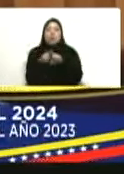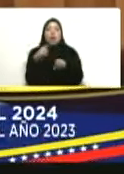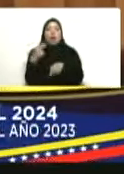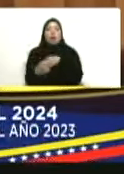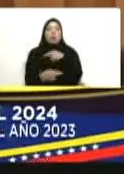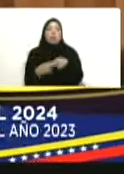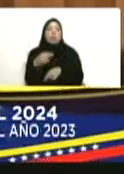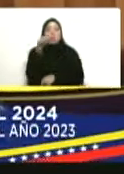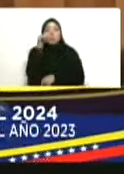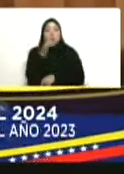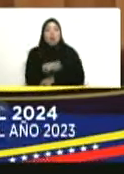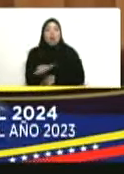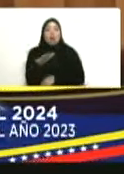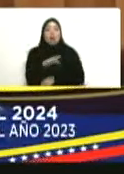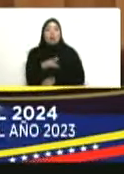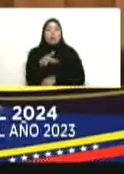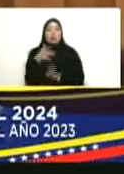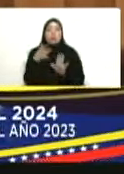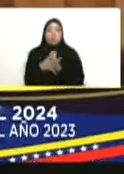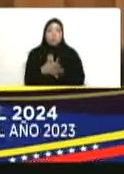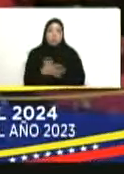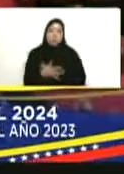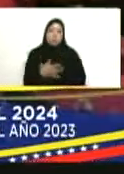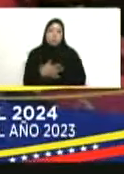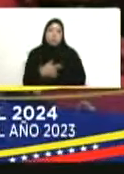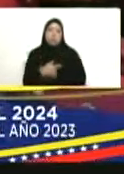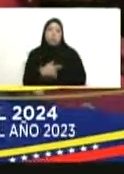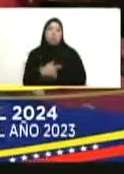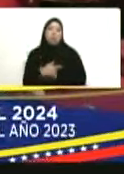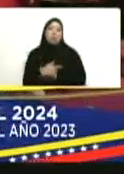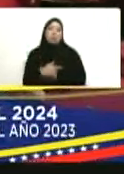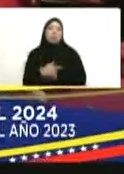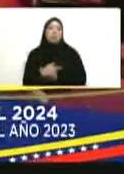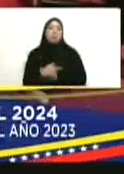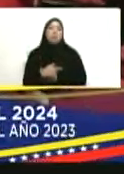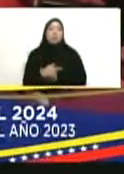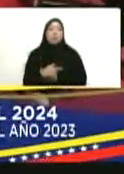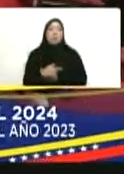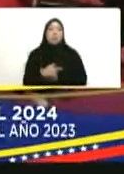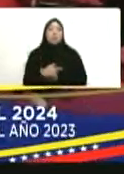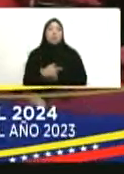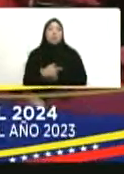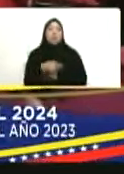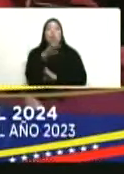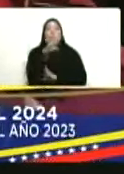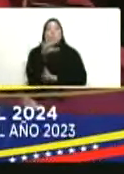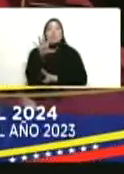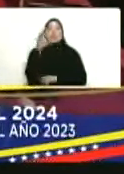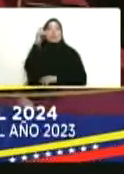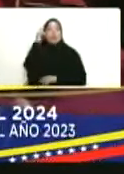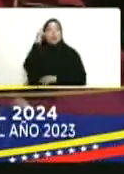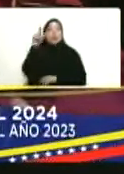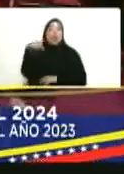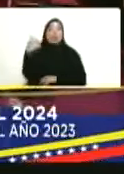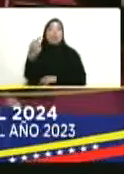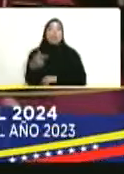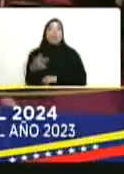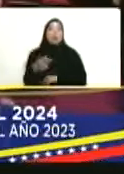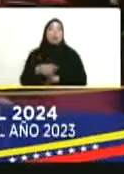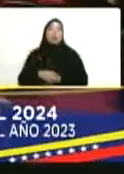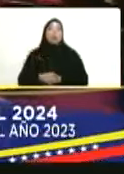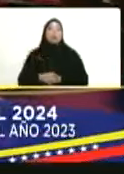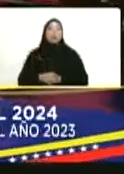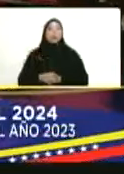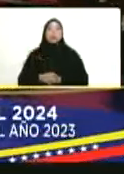revolución. Se suspendieron esas elecciones y se reorganizaron 45 días después. Y no